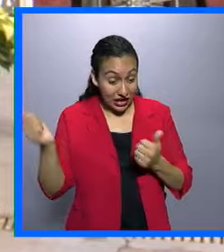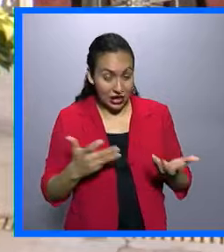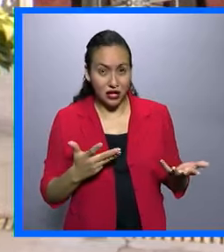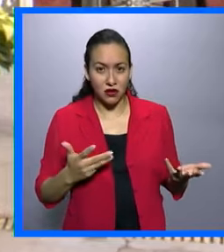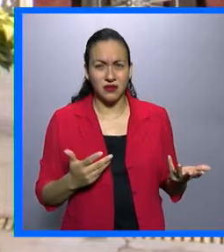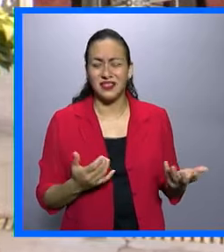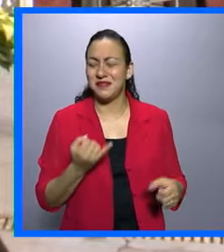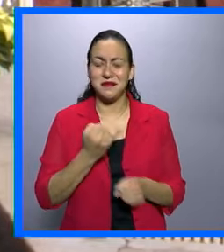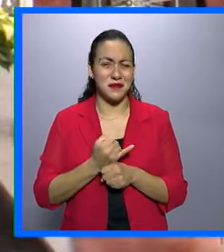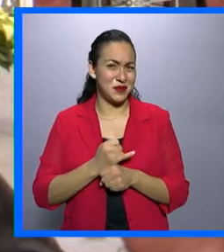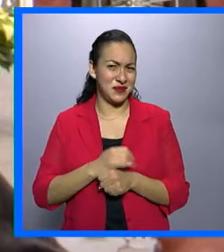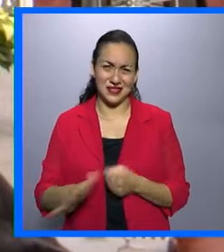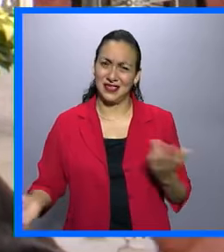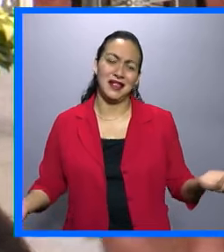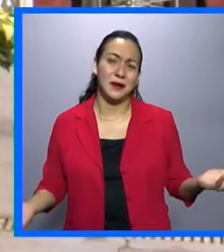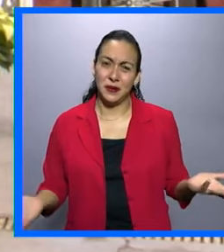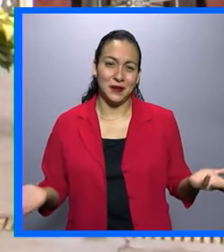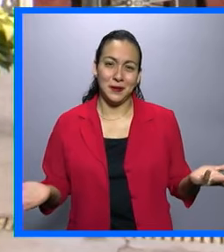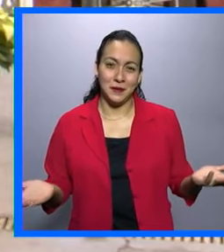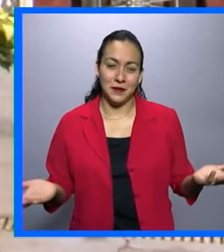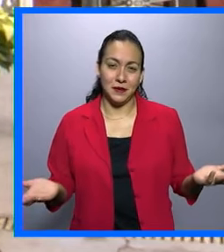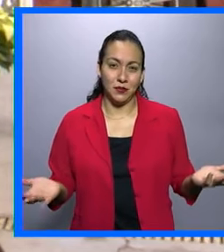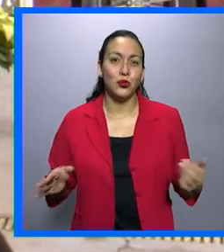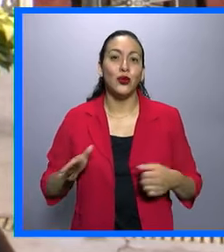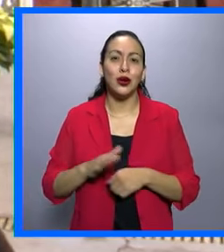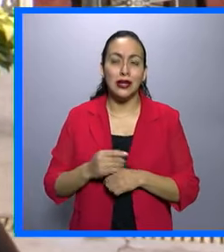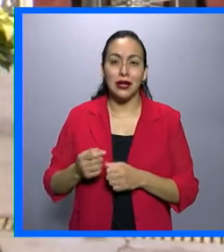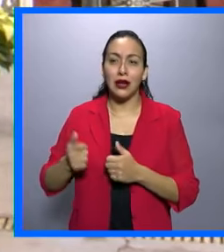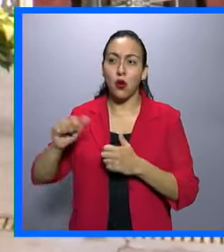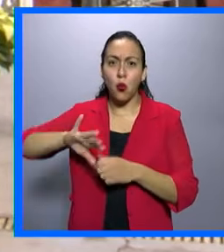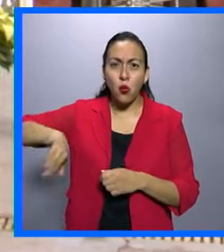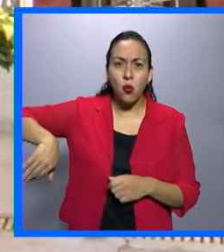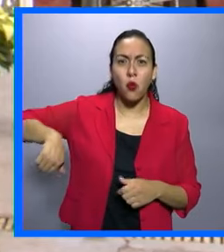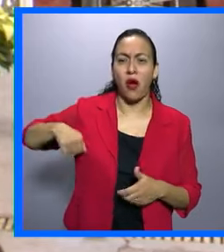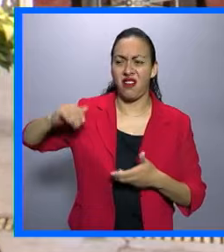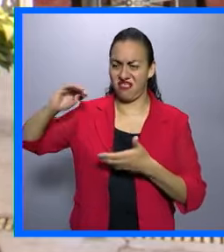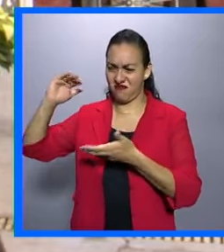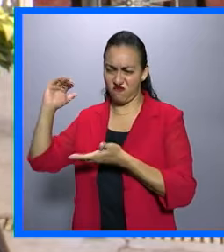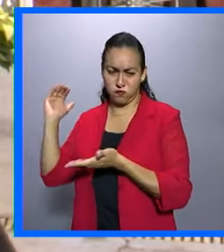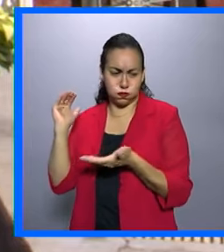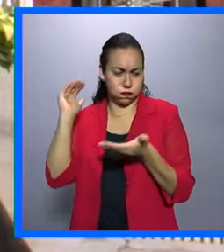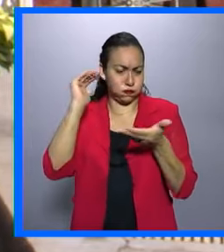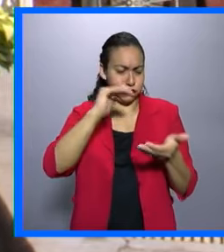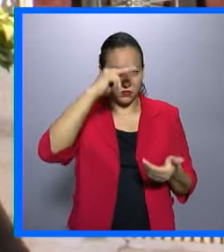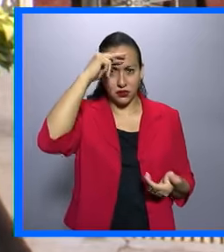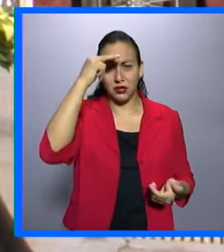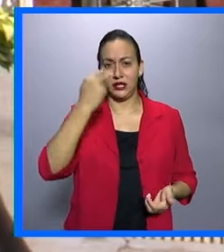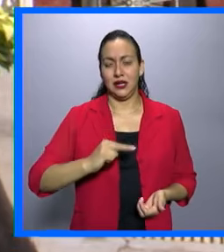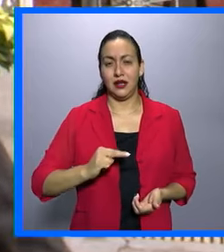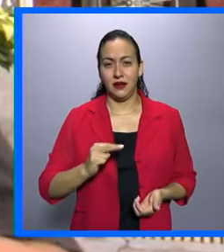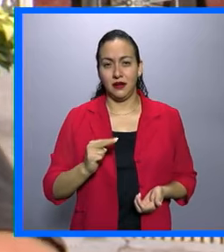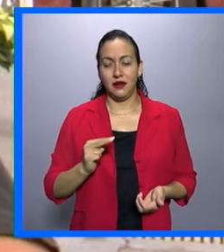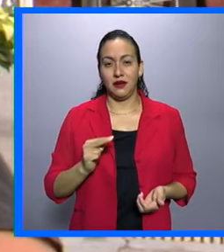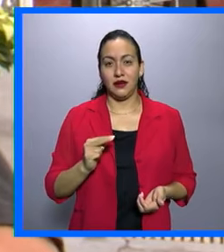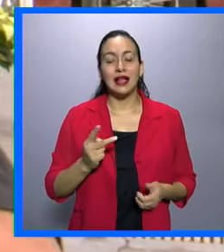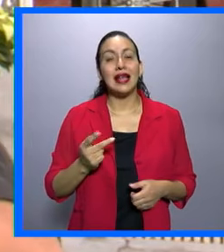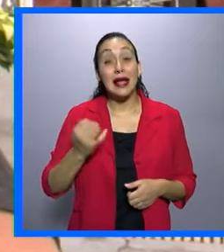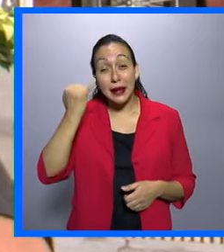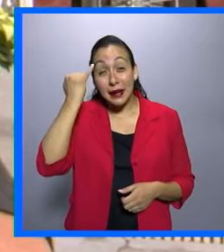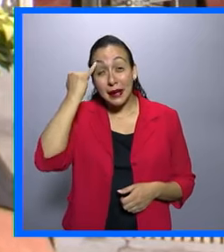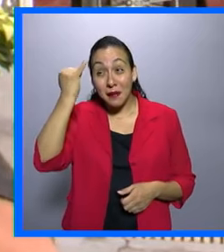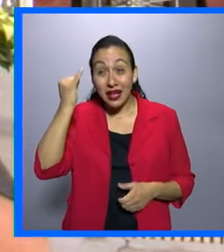es imposible. Se meten en contenedores, ahí se haría una especie de microondas entre la